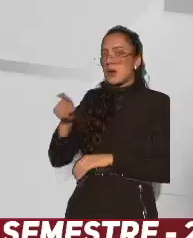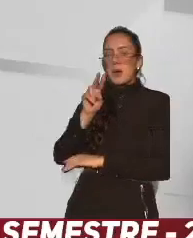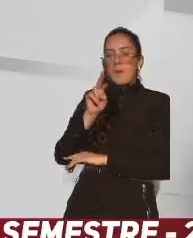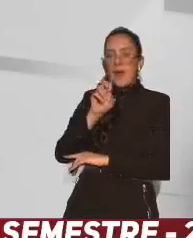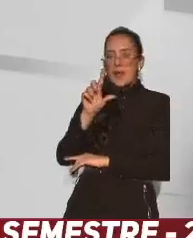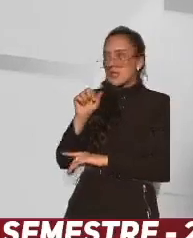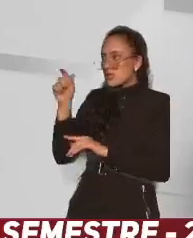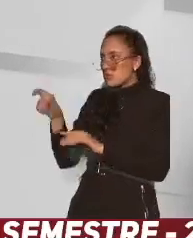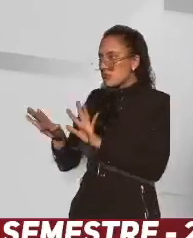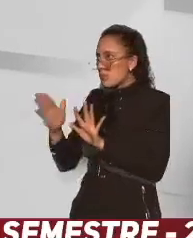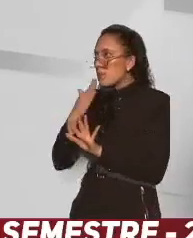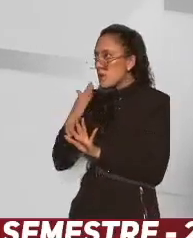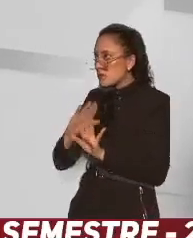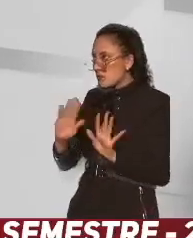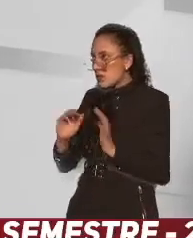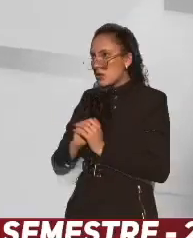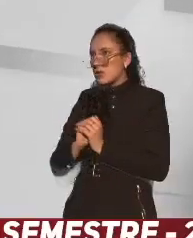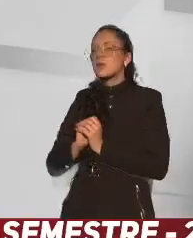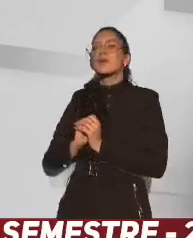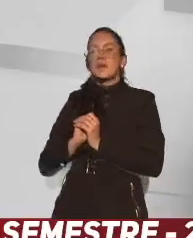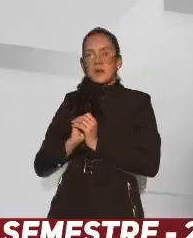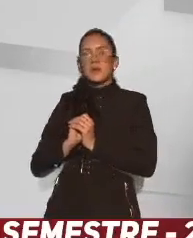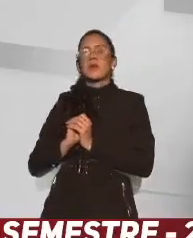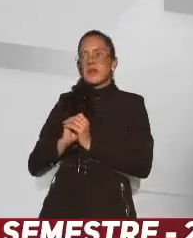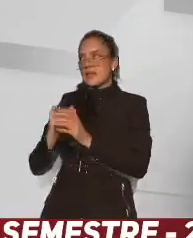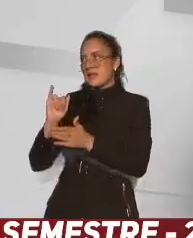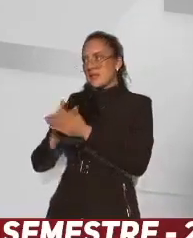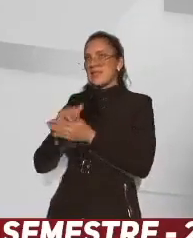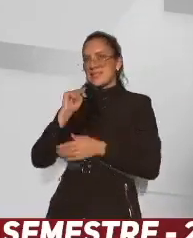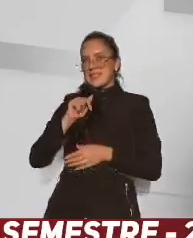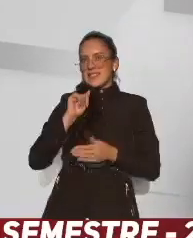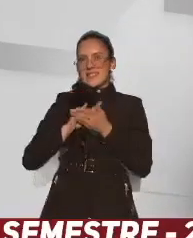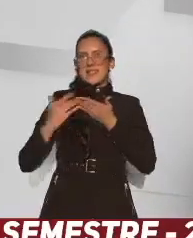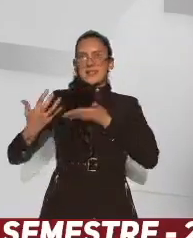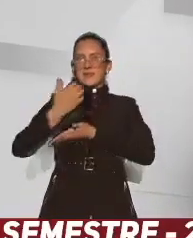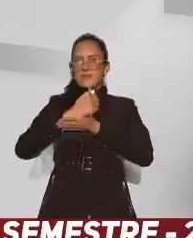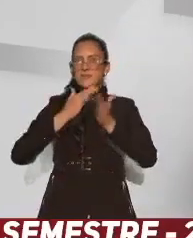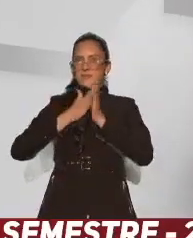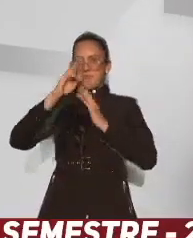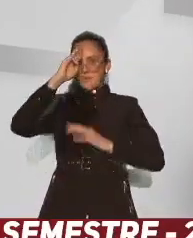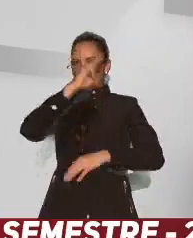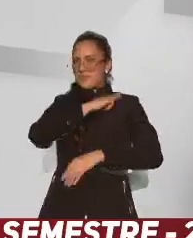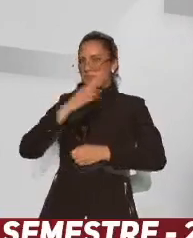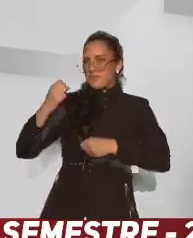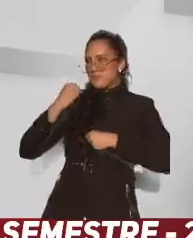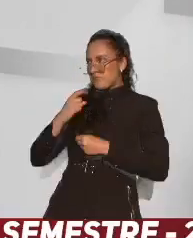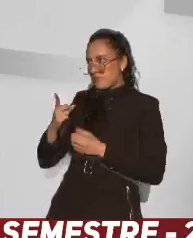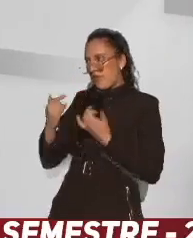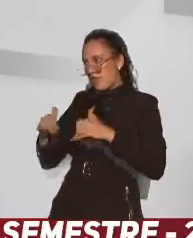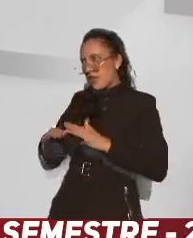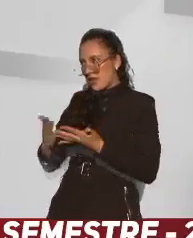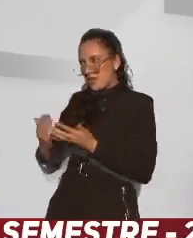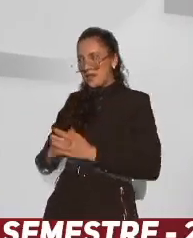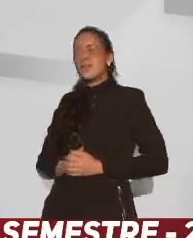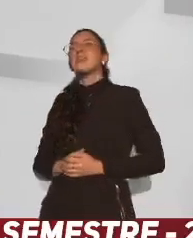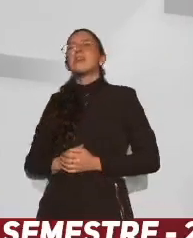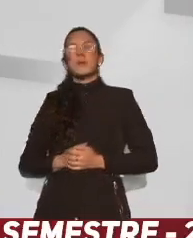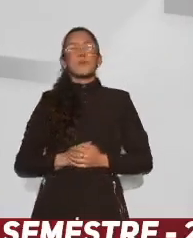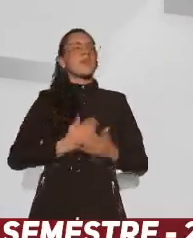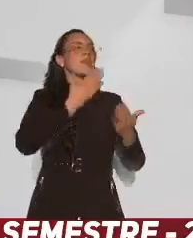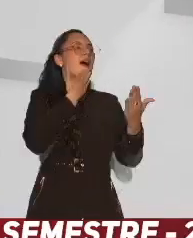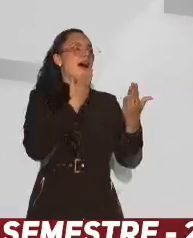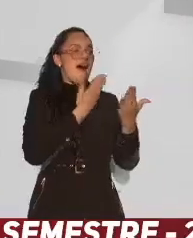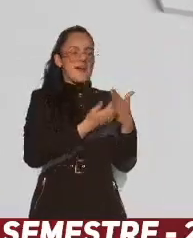venia, despedimos la rendición de cuentas de nuestro Ejército Nacional. Bueno, darle muchas gracias a todos los